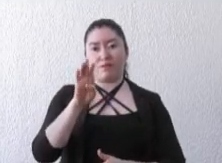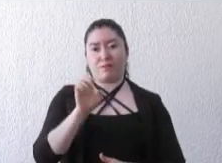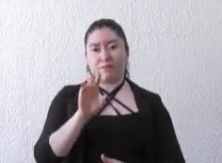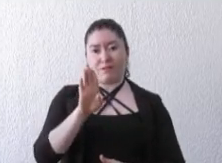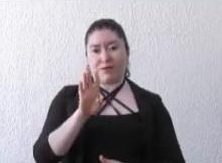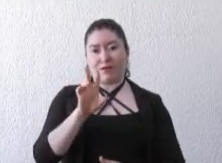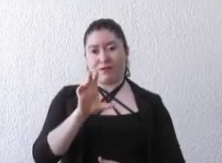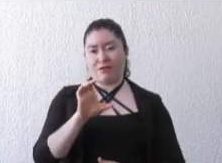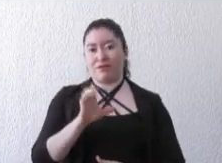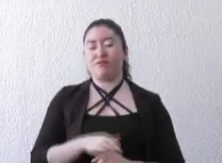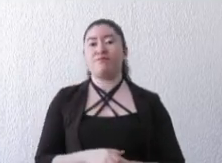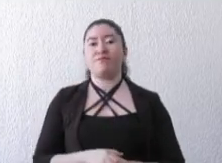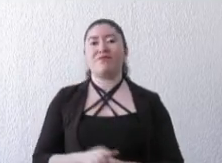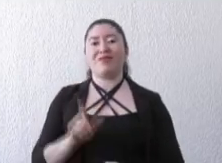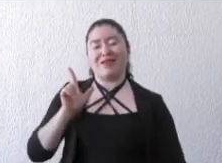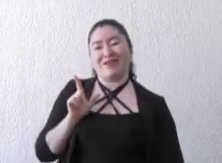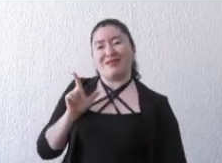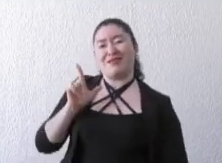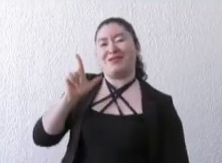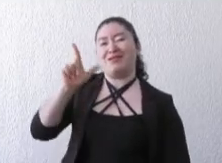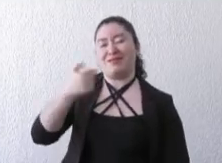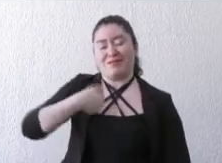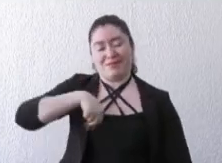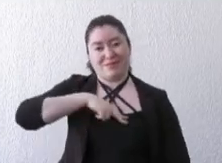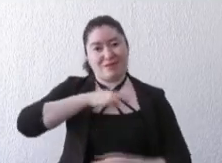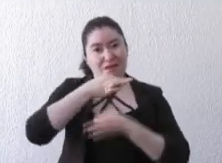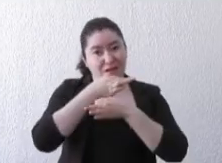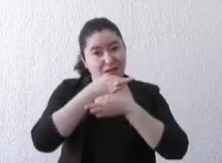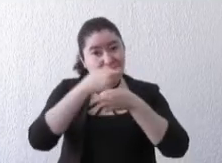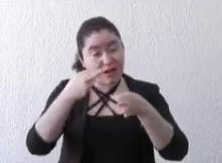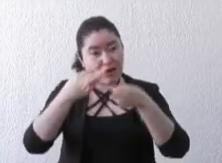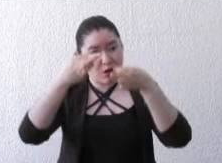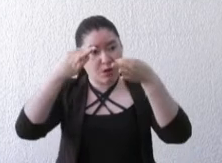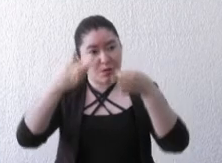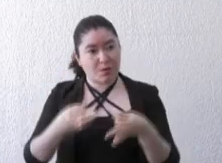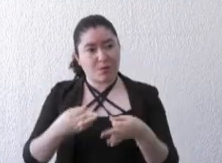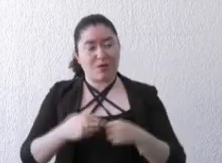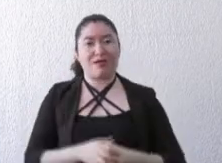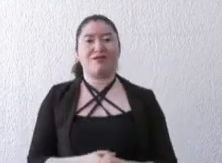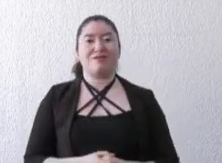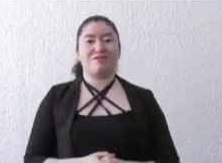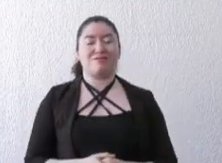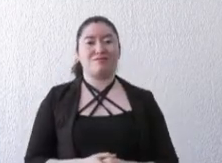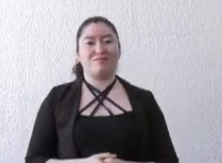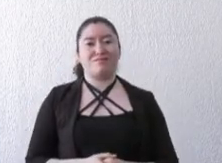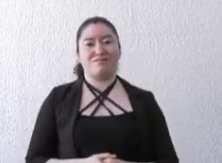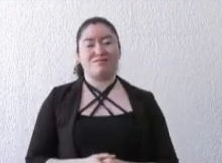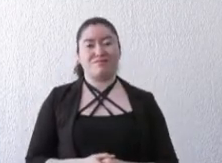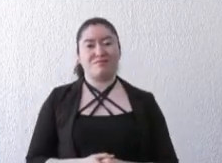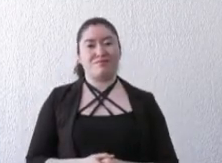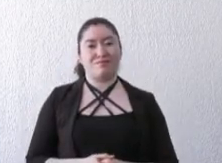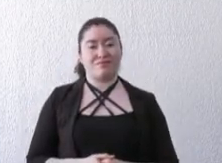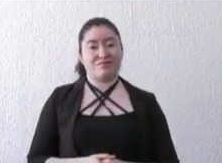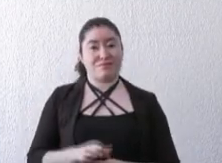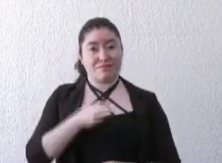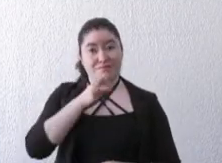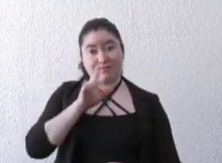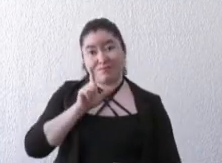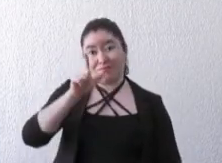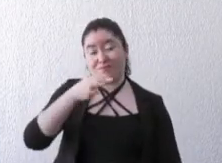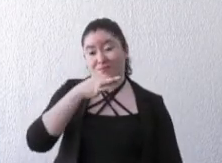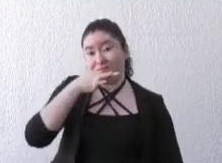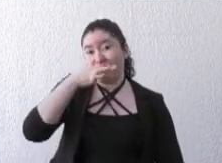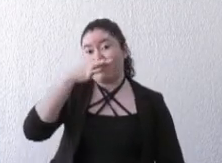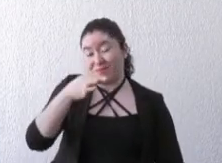lunes, para tener la certeza. Ya sé que ya querían apuntar, Eduardo, dice. El lunes vamos a anunciar, viene